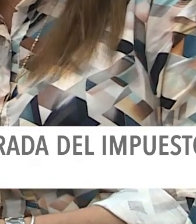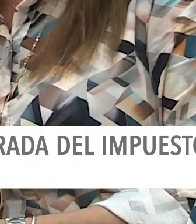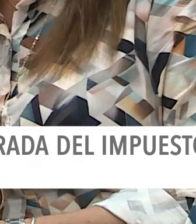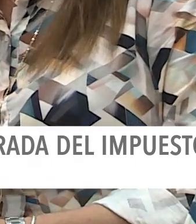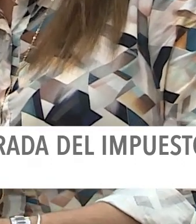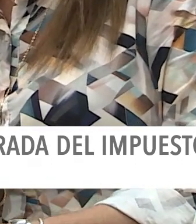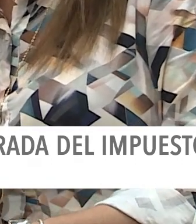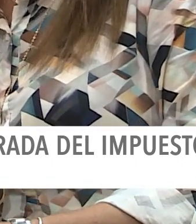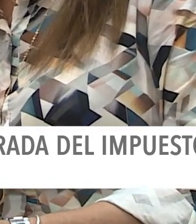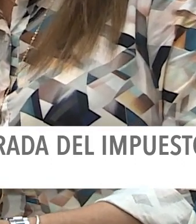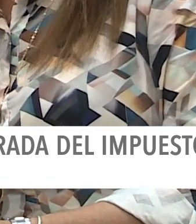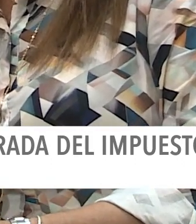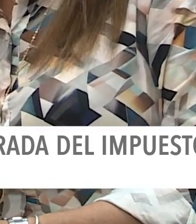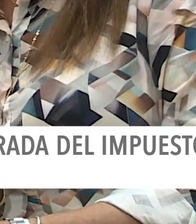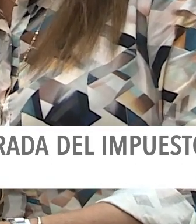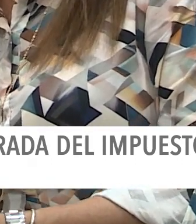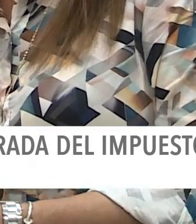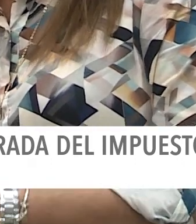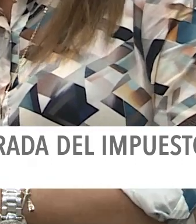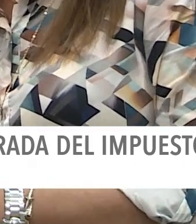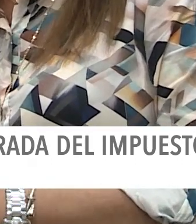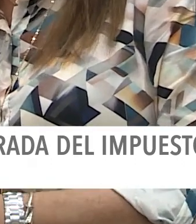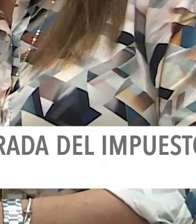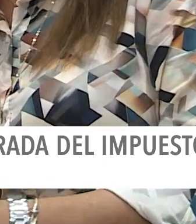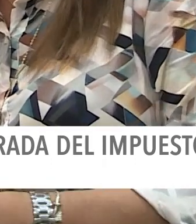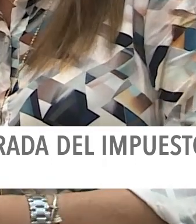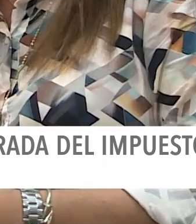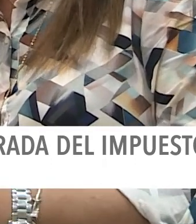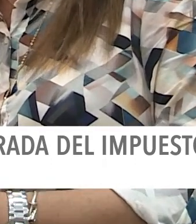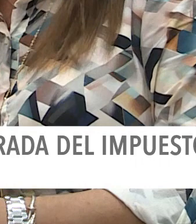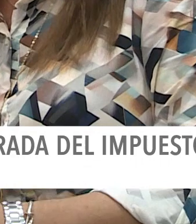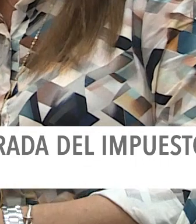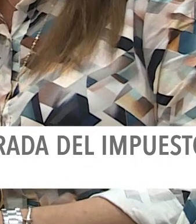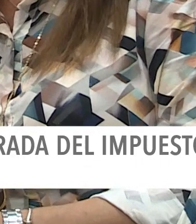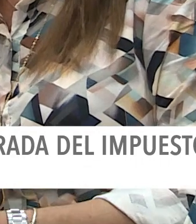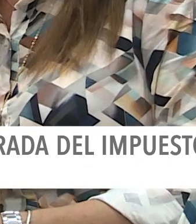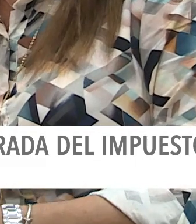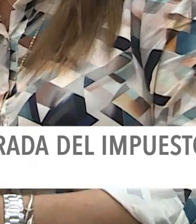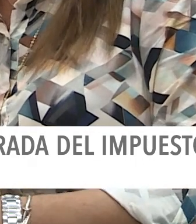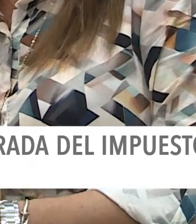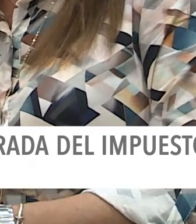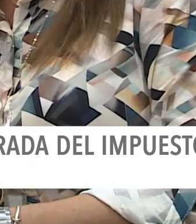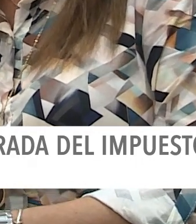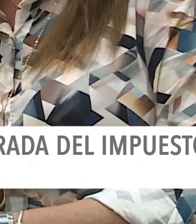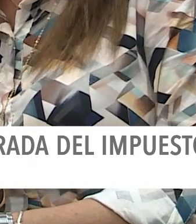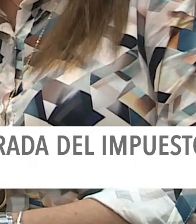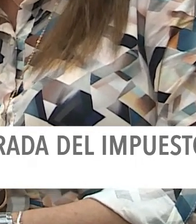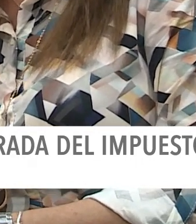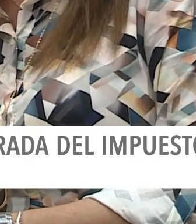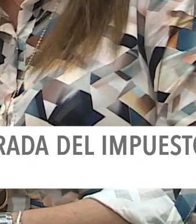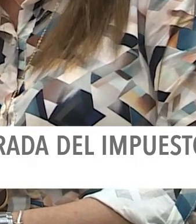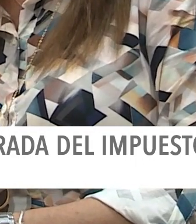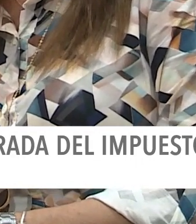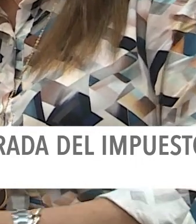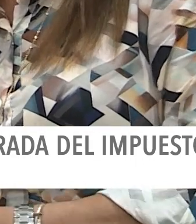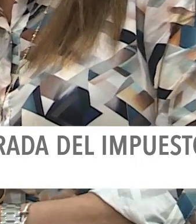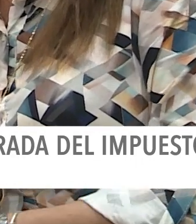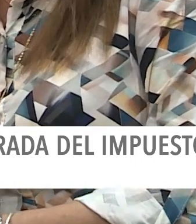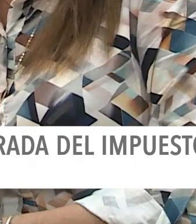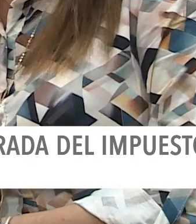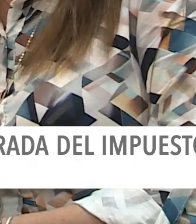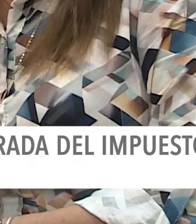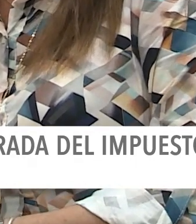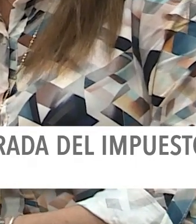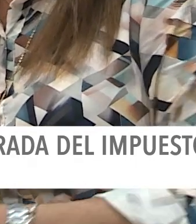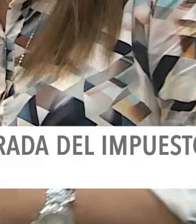DHL la puede enviar y nos puede mandar por vía digital o sea por correo electrónico los correos consultas que cuenta la oficina de on